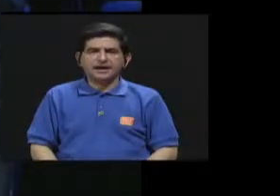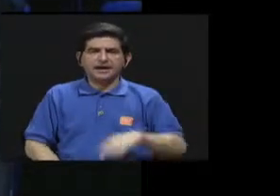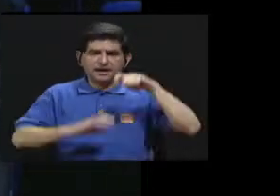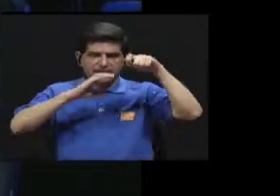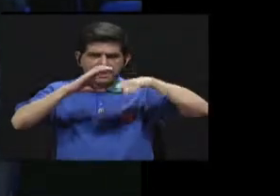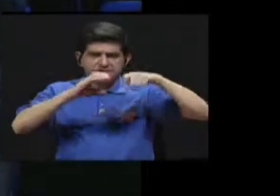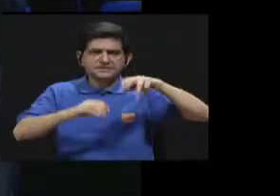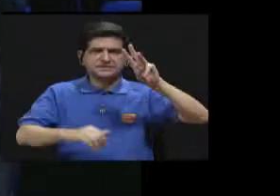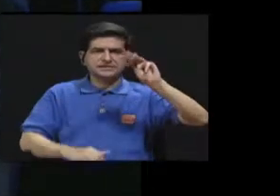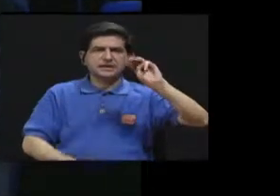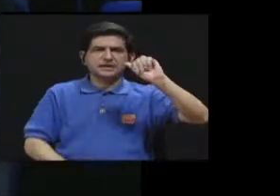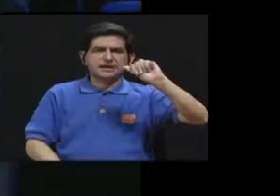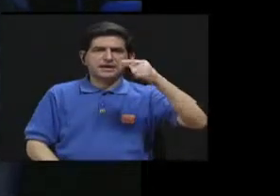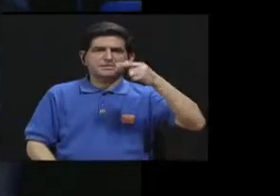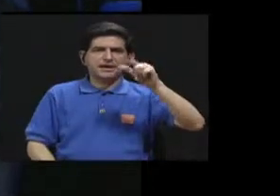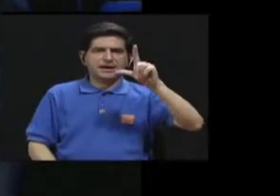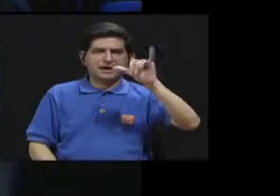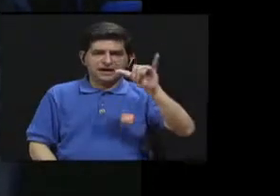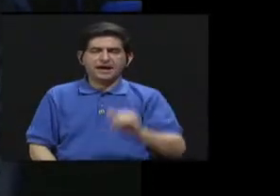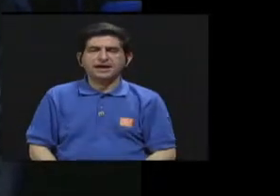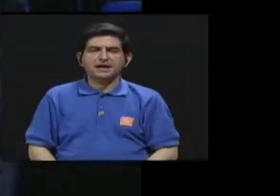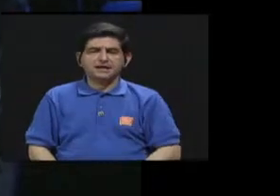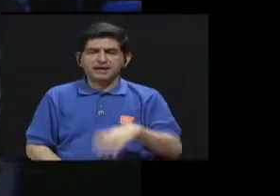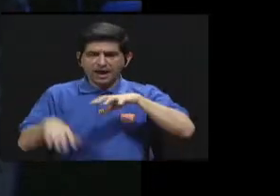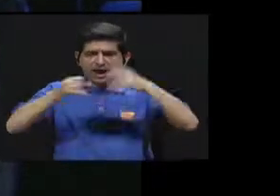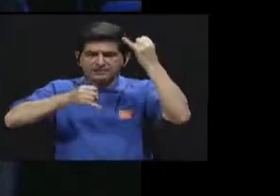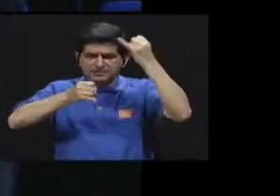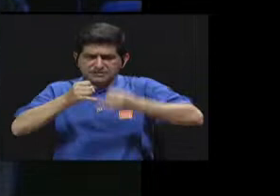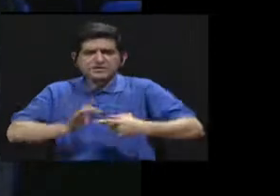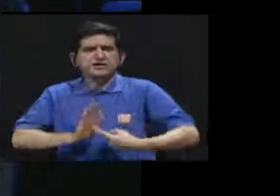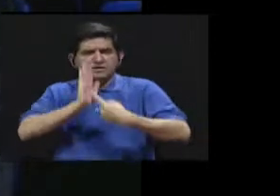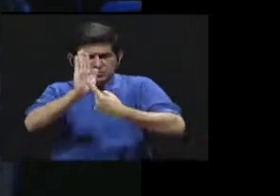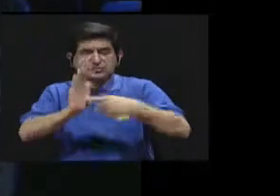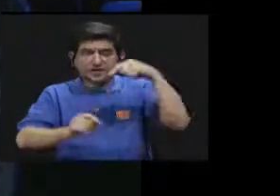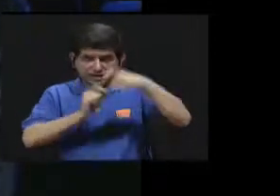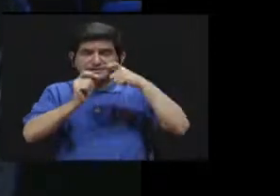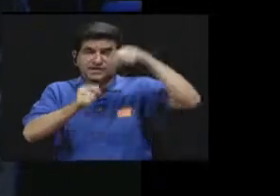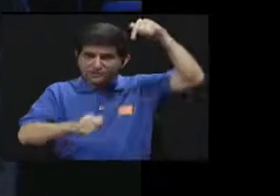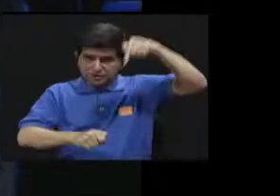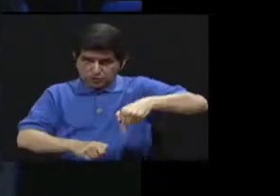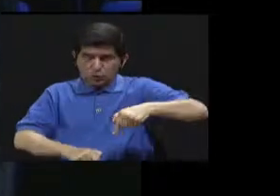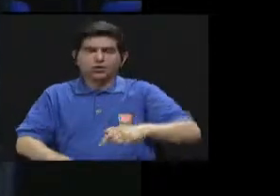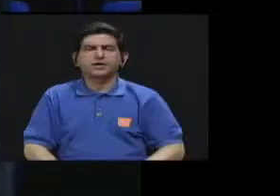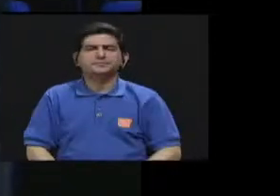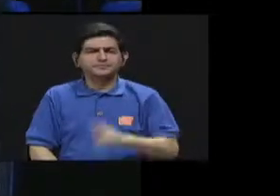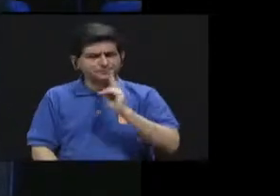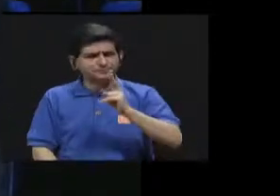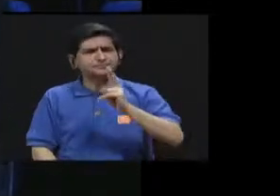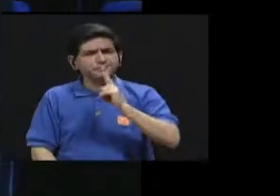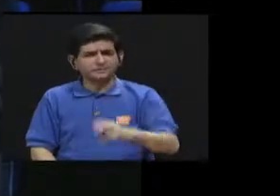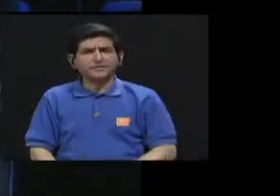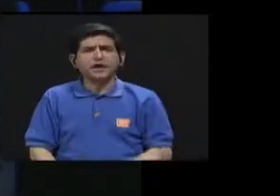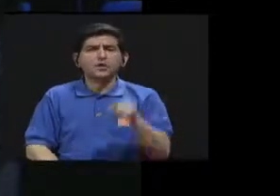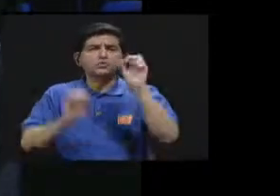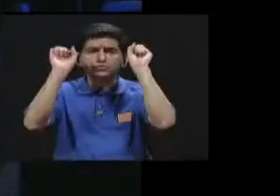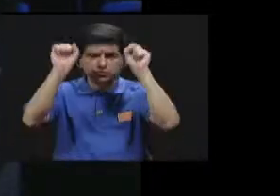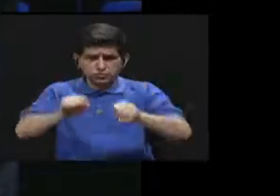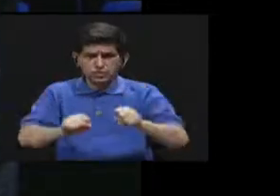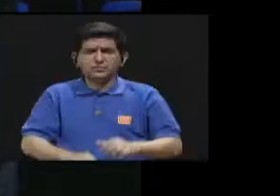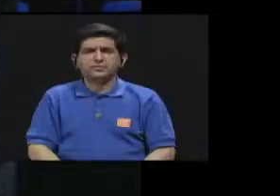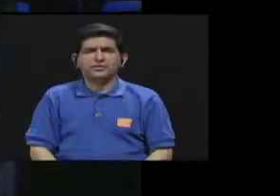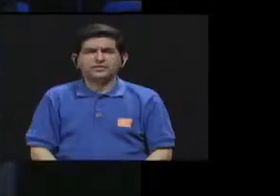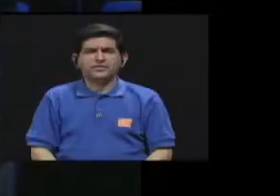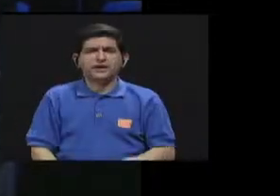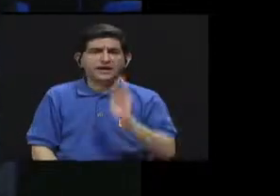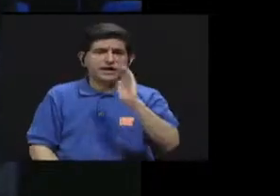aquí desde el Cine Magali para llevarles todos los detalles de la gran gala de clausura que es hoy precisamente, Roberto. Ciertamente usted